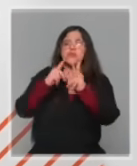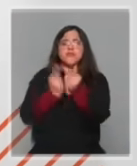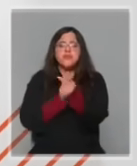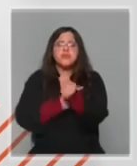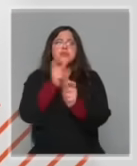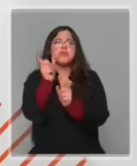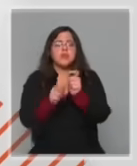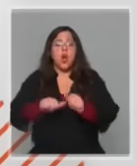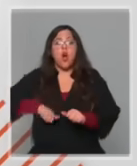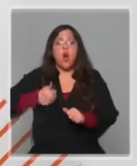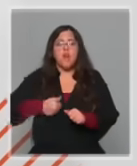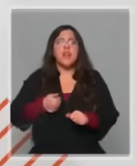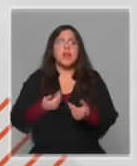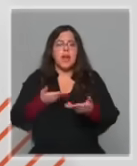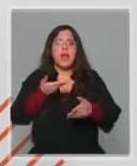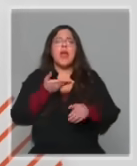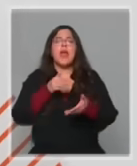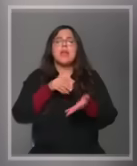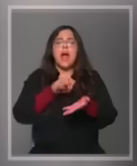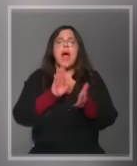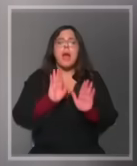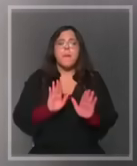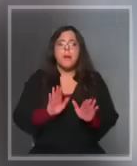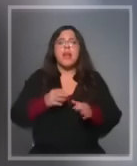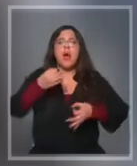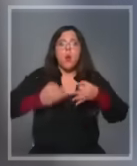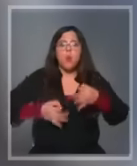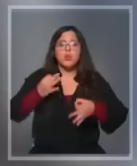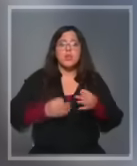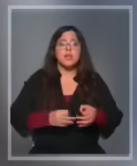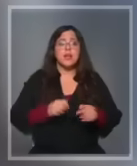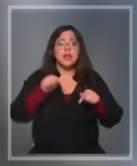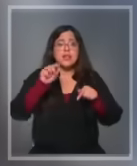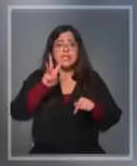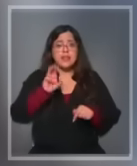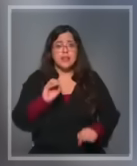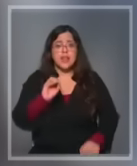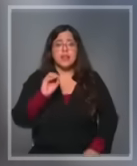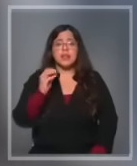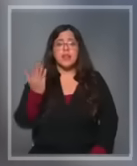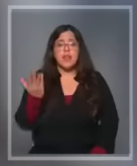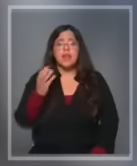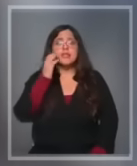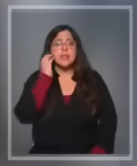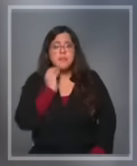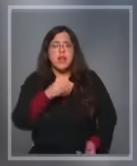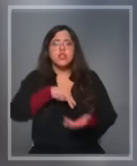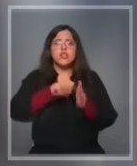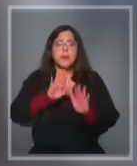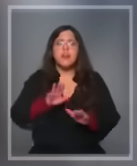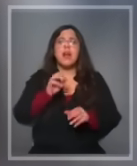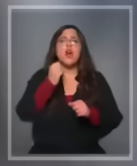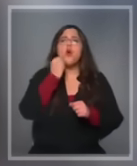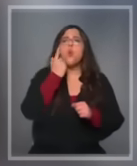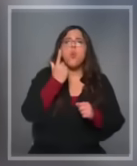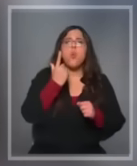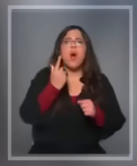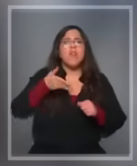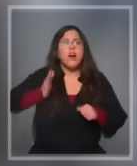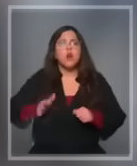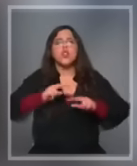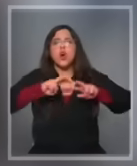esperan justicia recién el 30 de este mes se resolverá si será la justicia militar u ordinaria la que continúe con la investigación penal del